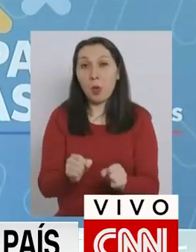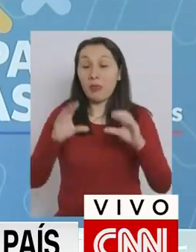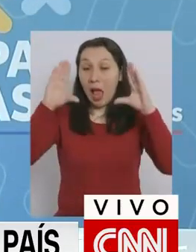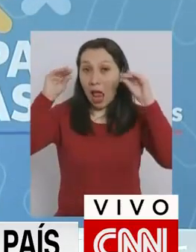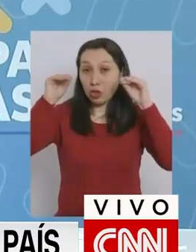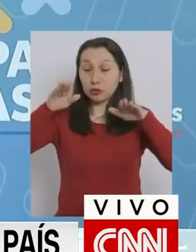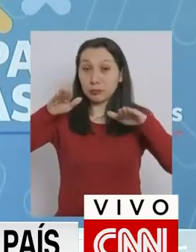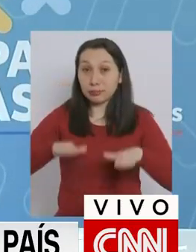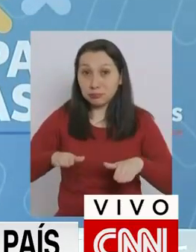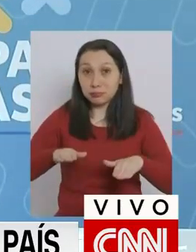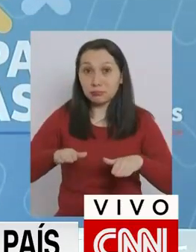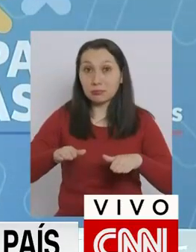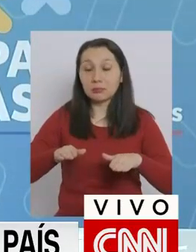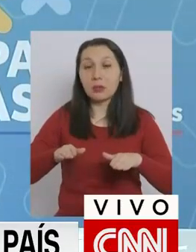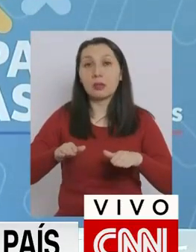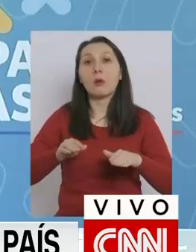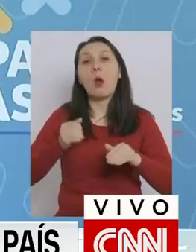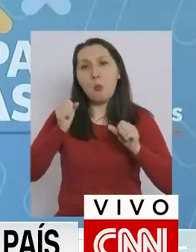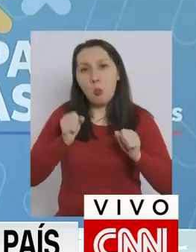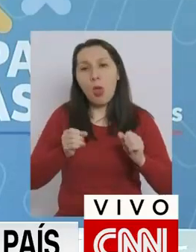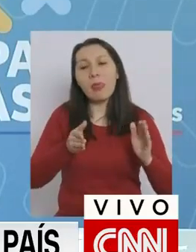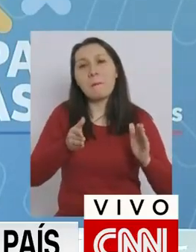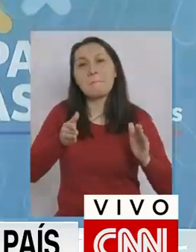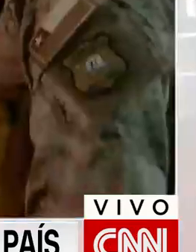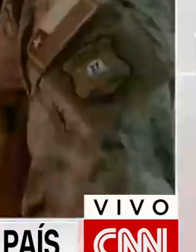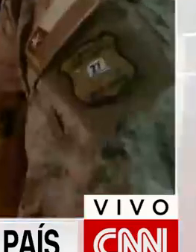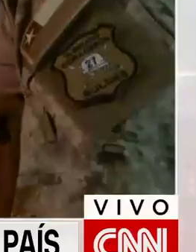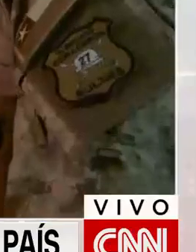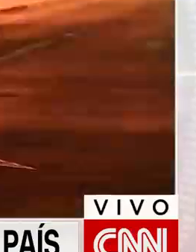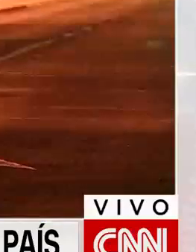toque de queda se vaya alargando.